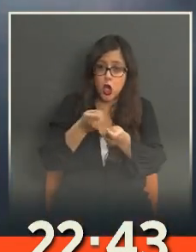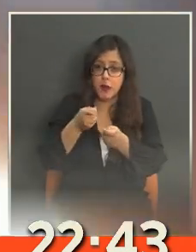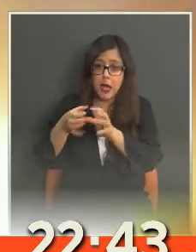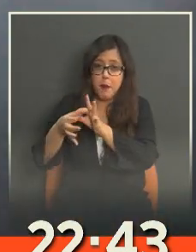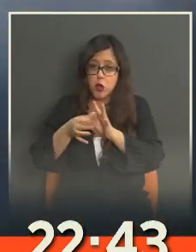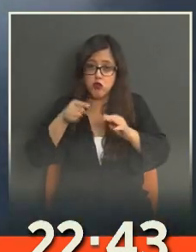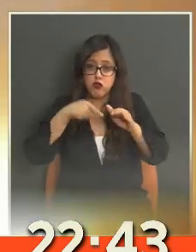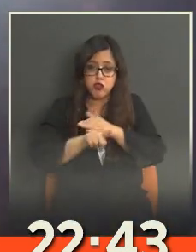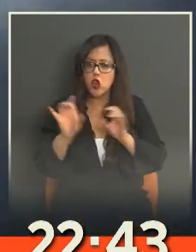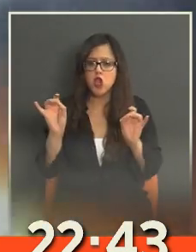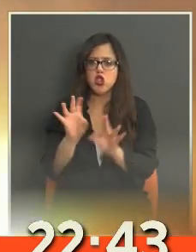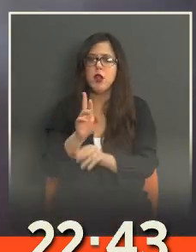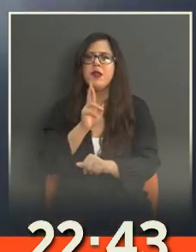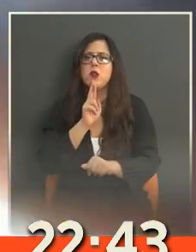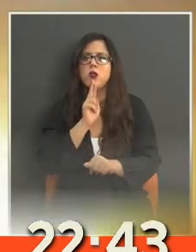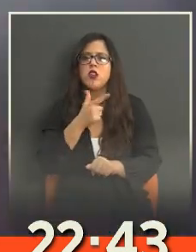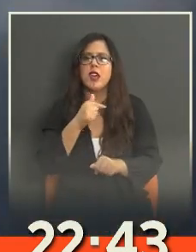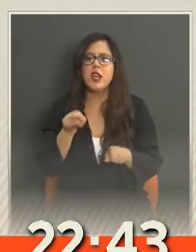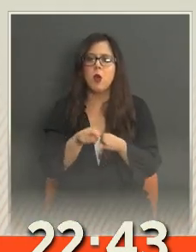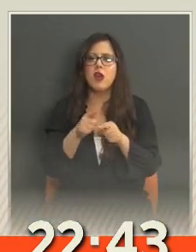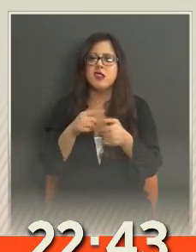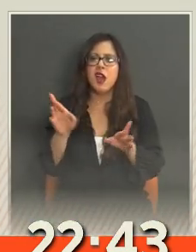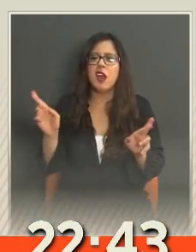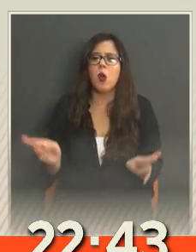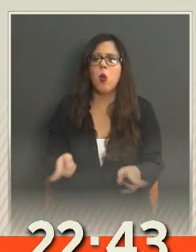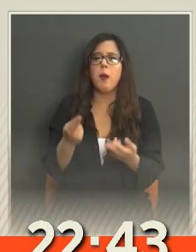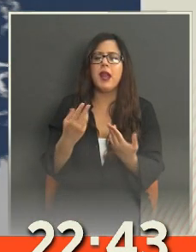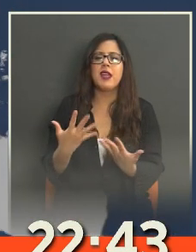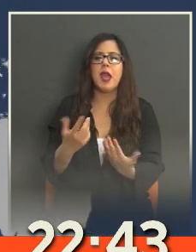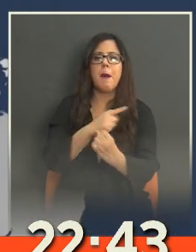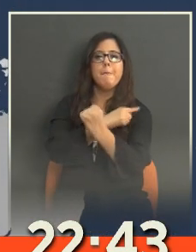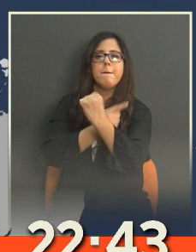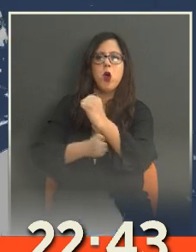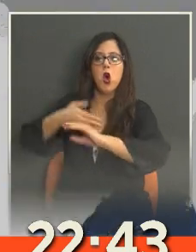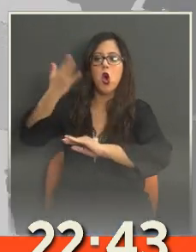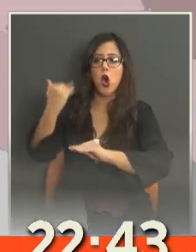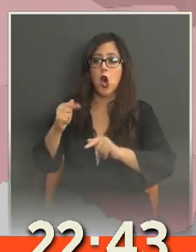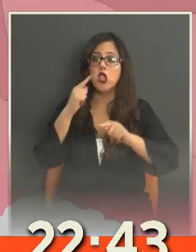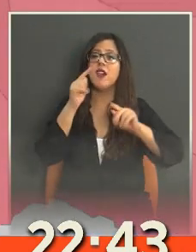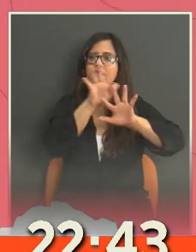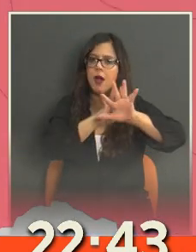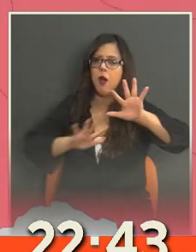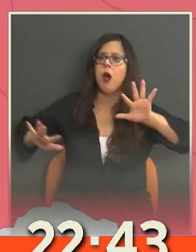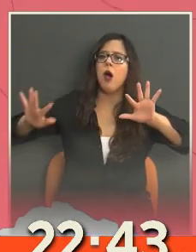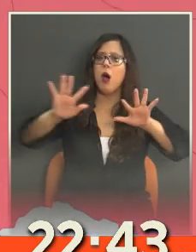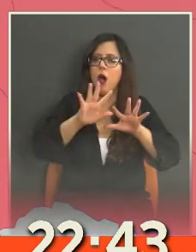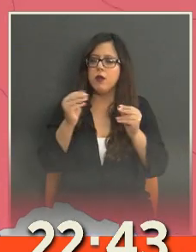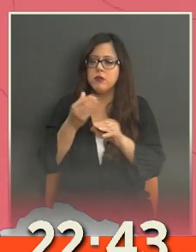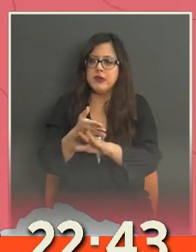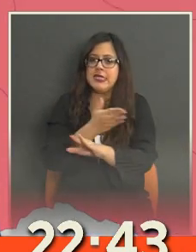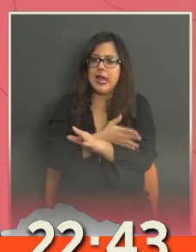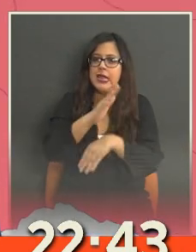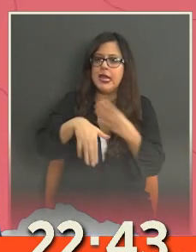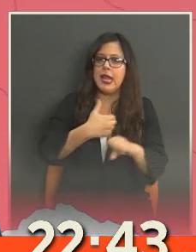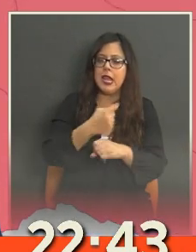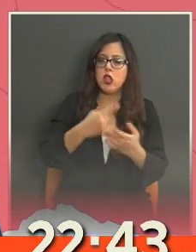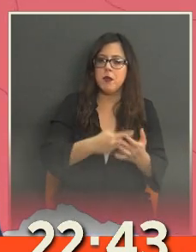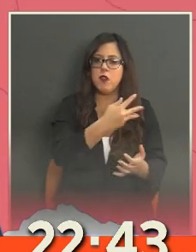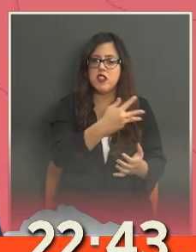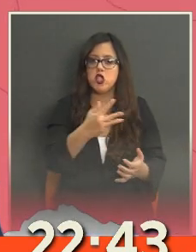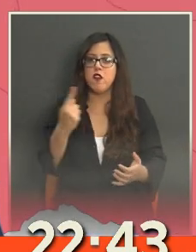ruso por recuperar su nivel antaño mapa en blanco y negro para ilustrar cómo hasta antes de su caída en 1991